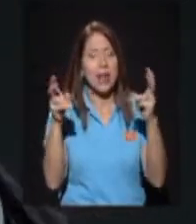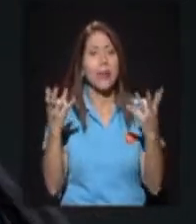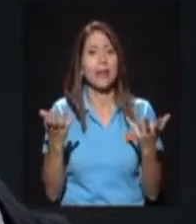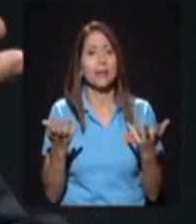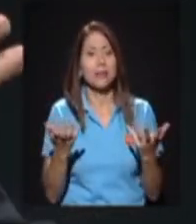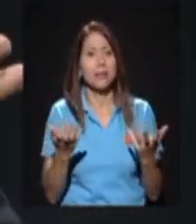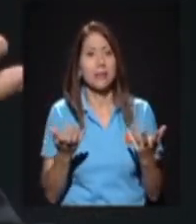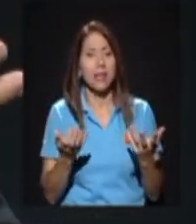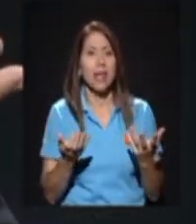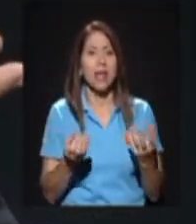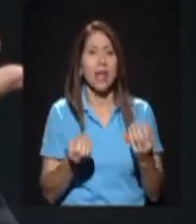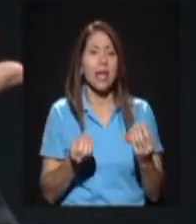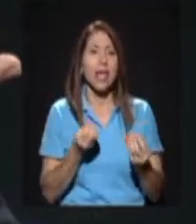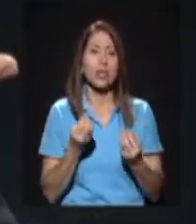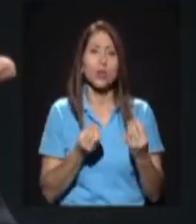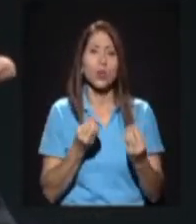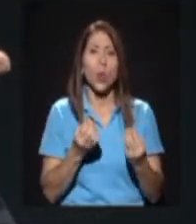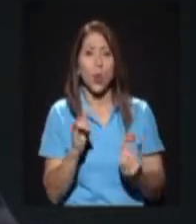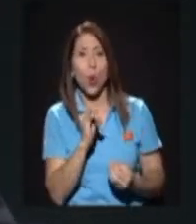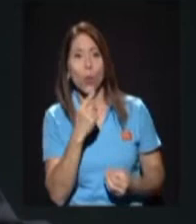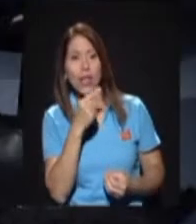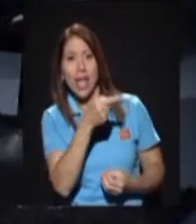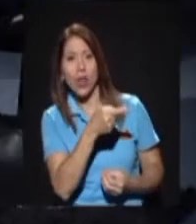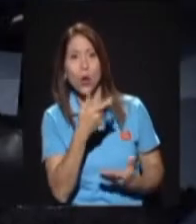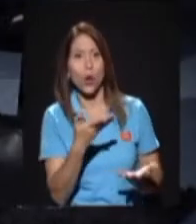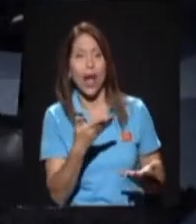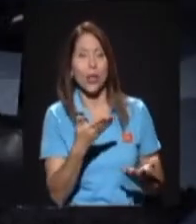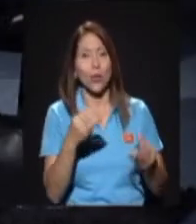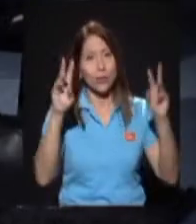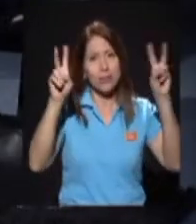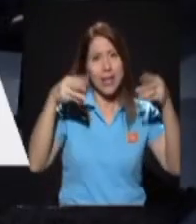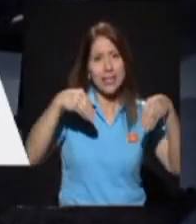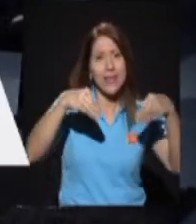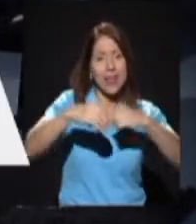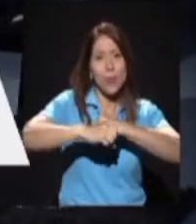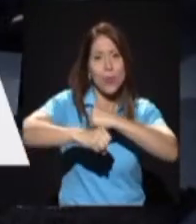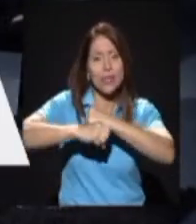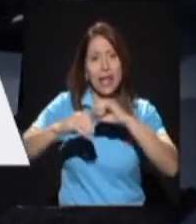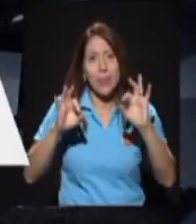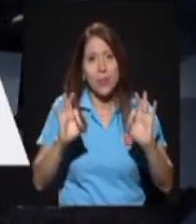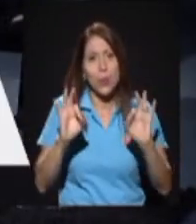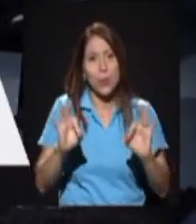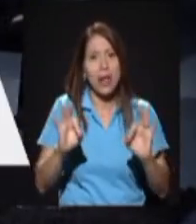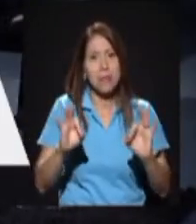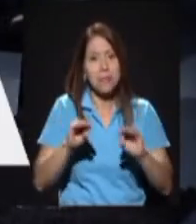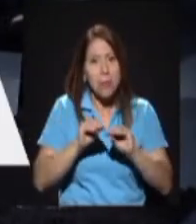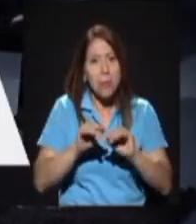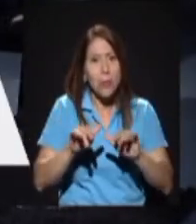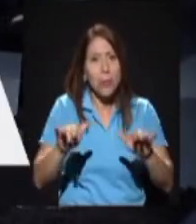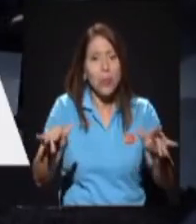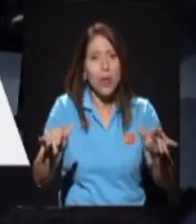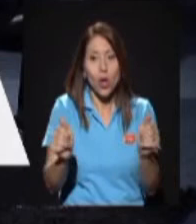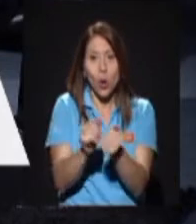muy, diría don Leonardo, de que se venden publicitariamente muy bien, y a partir de eso se tiene un